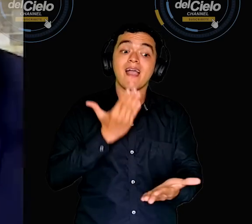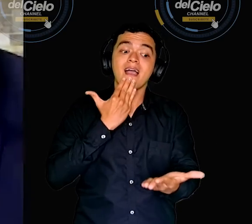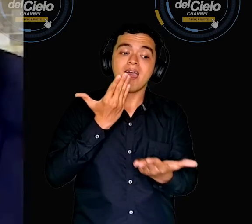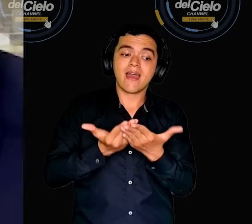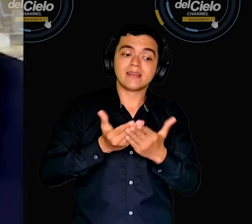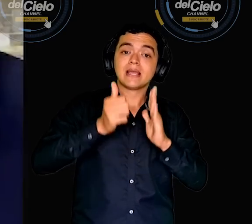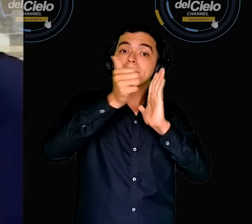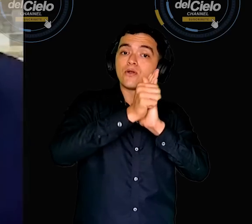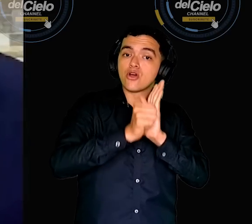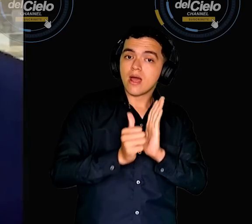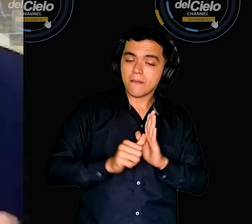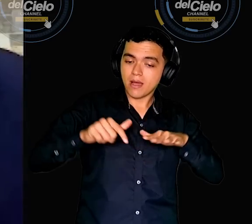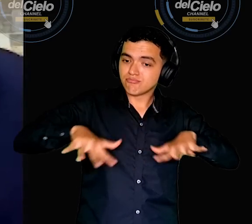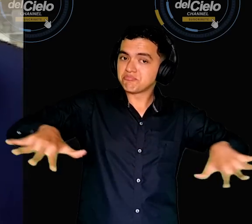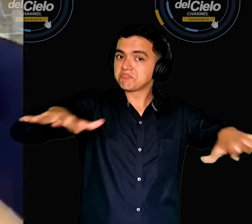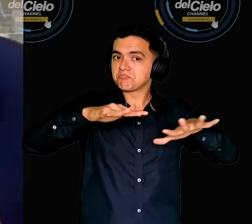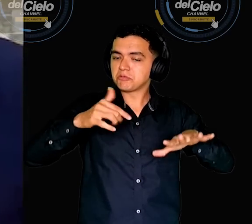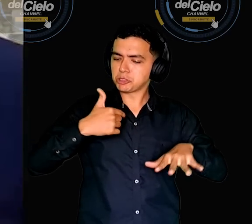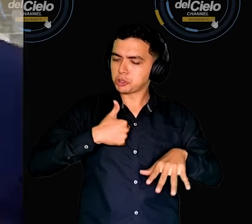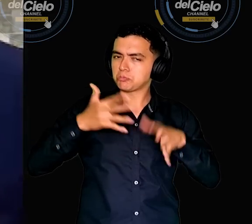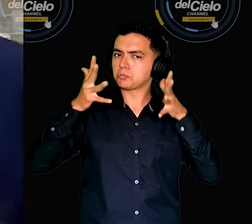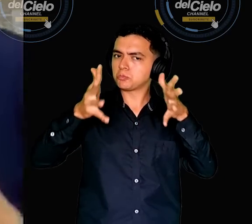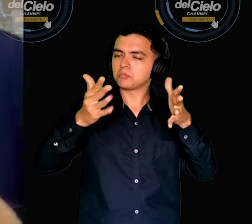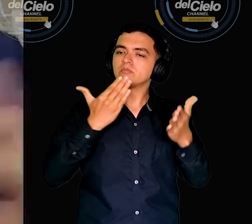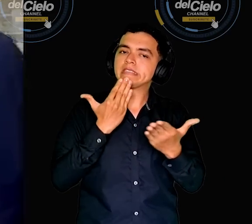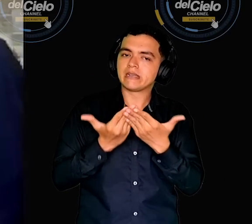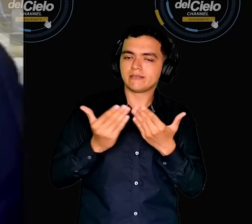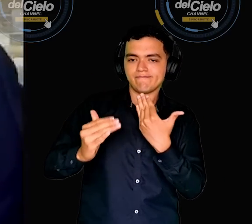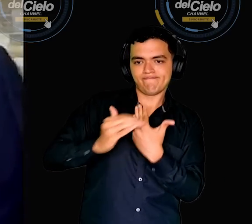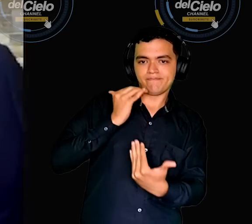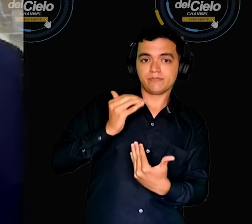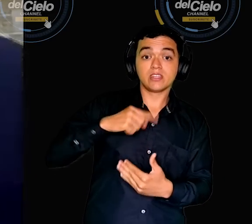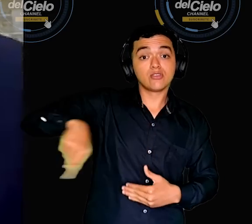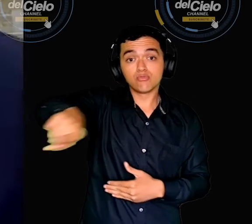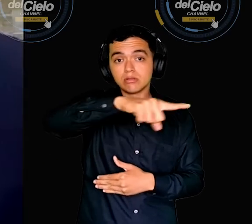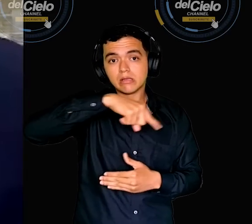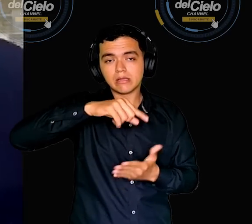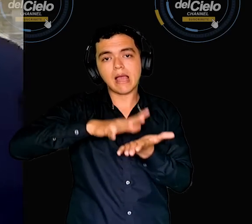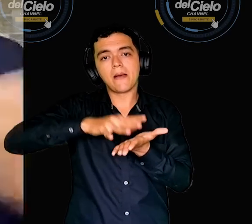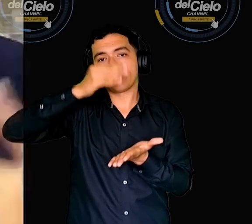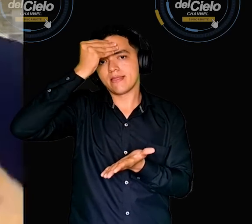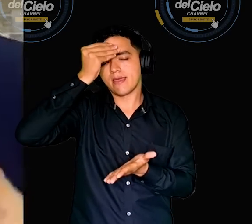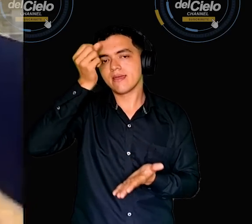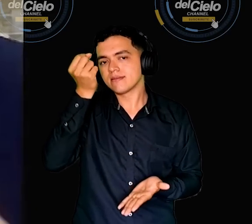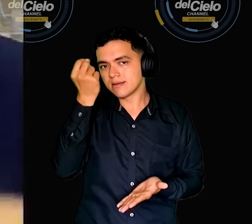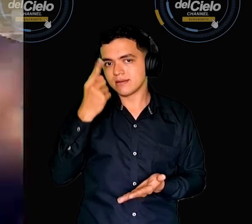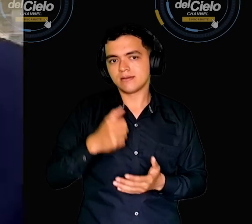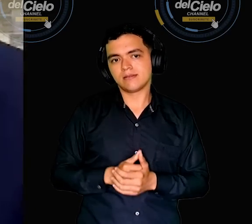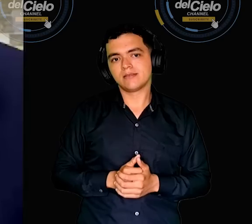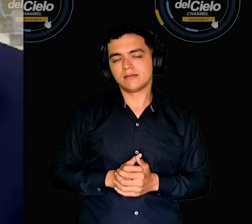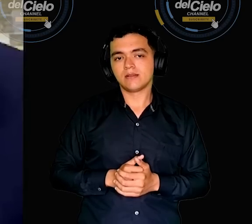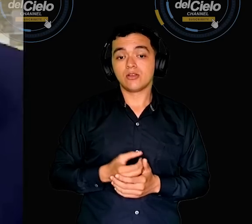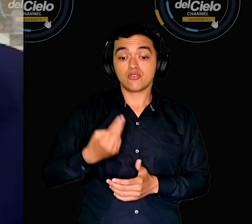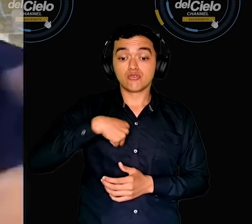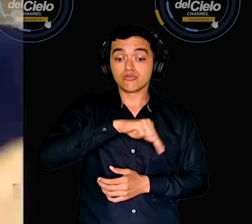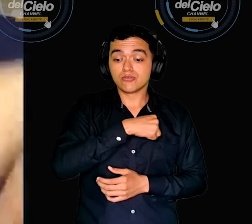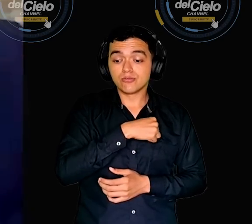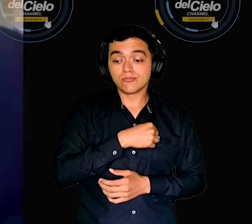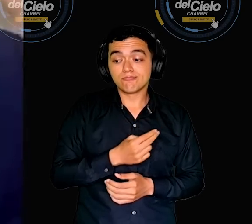tiren con fuerza para liberarse, se rompe. De la otra manera, tú lo haces organizadamente y él